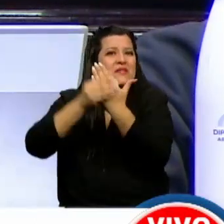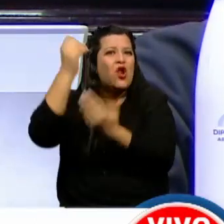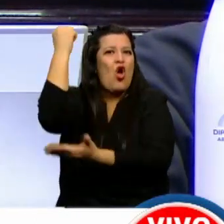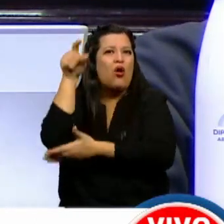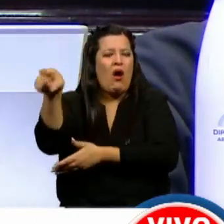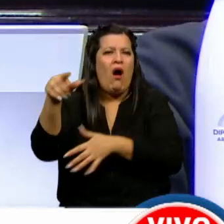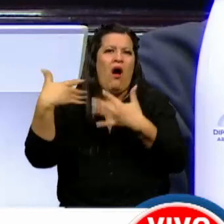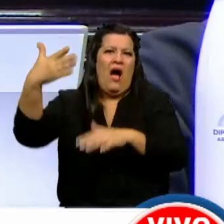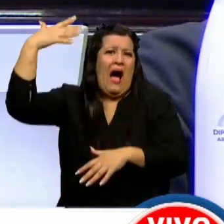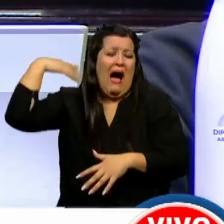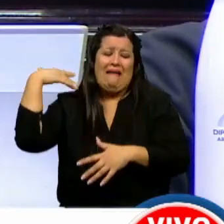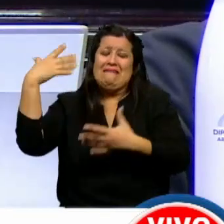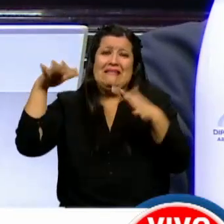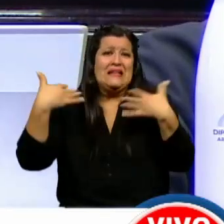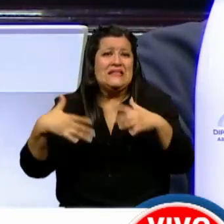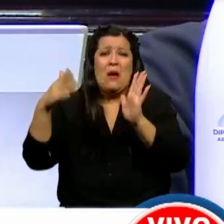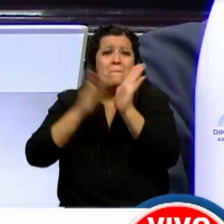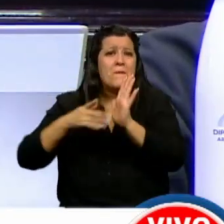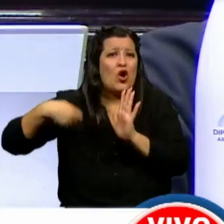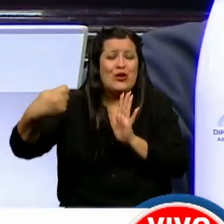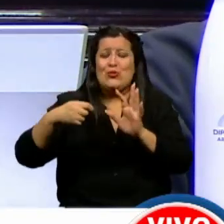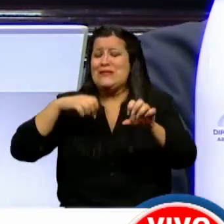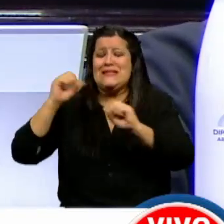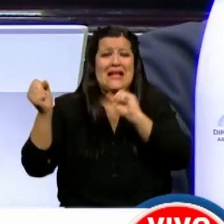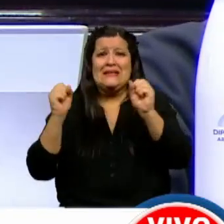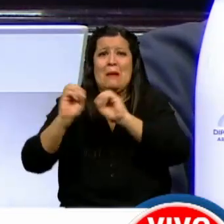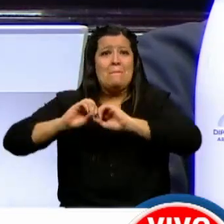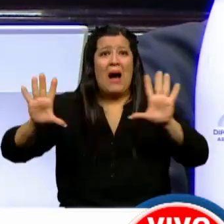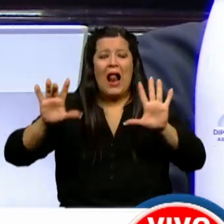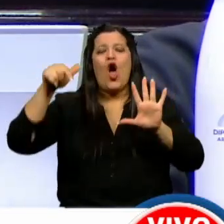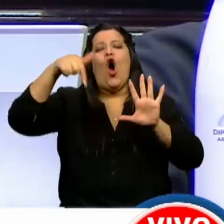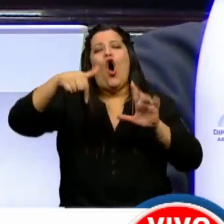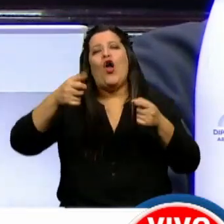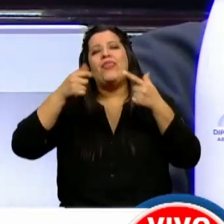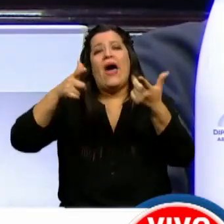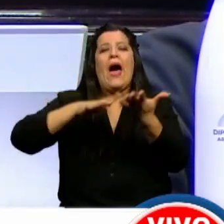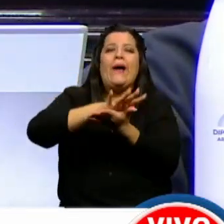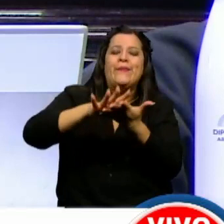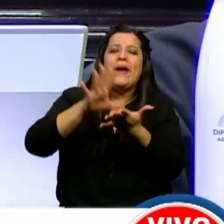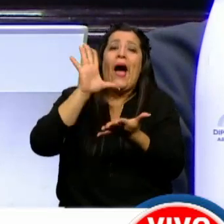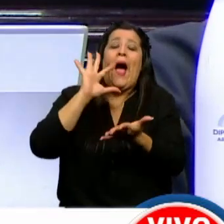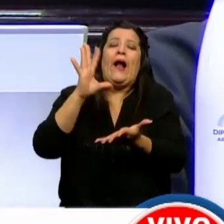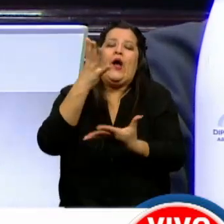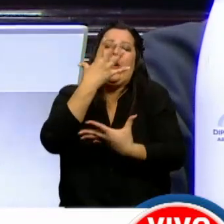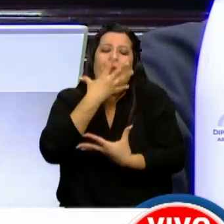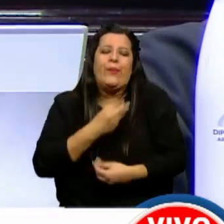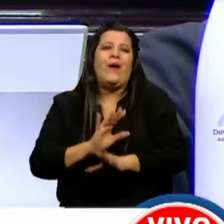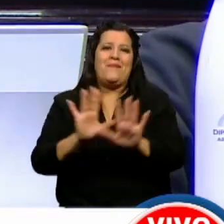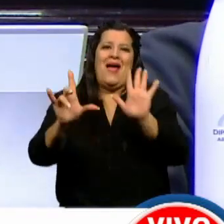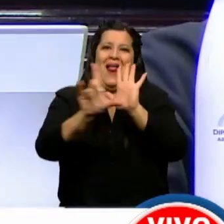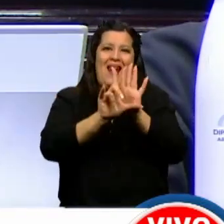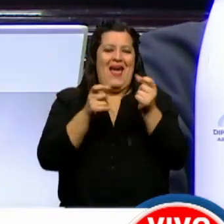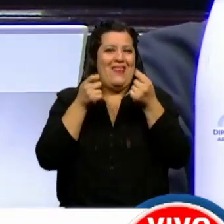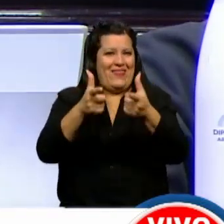dolor de cabeza enorme a millones de monotributistas que hoy vamos a subsanar en una simple ley que